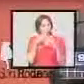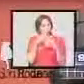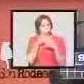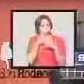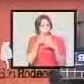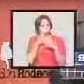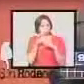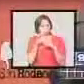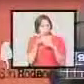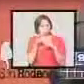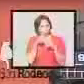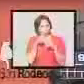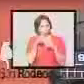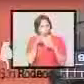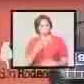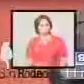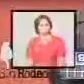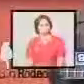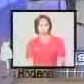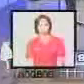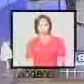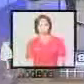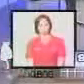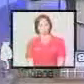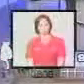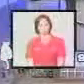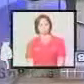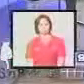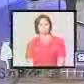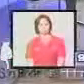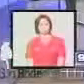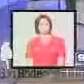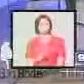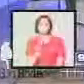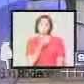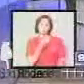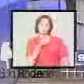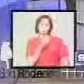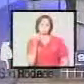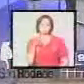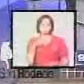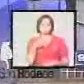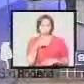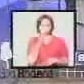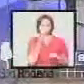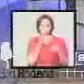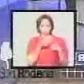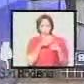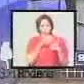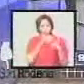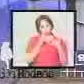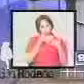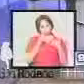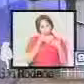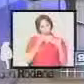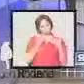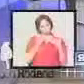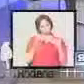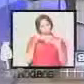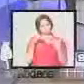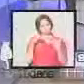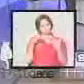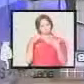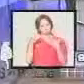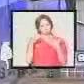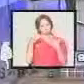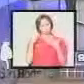comisión que se cobra. Ok, definitivamente. Muchachos, ¿a quién tenemos, me dijeron? A don Ramón Méndez,